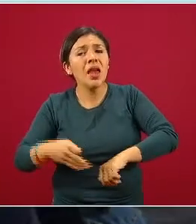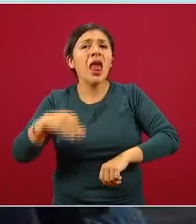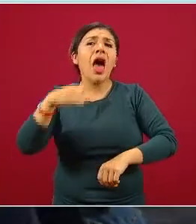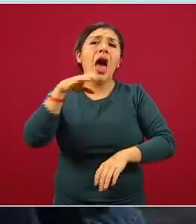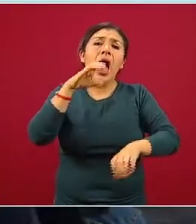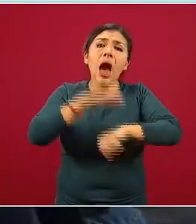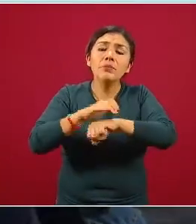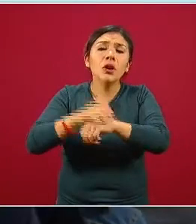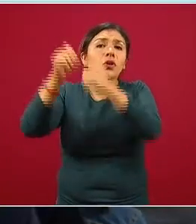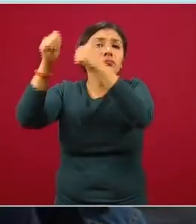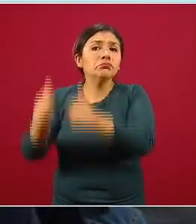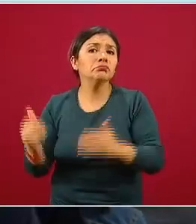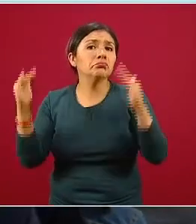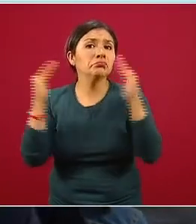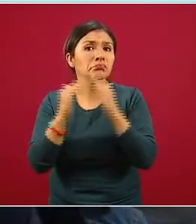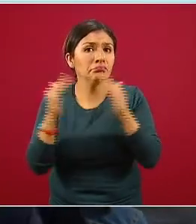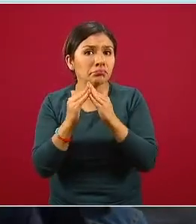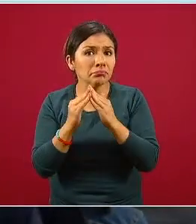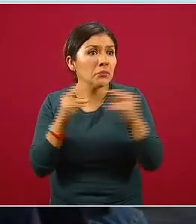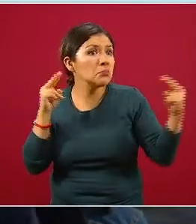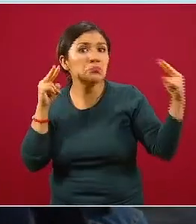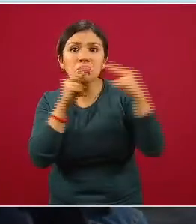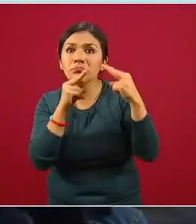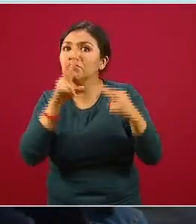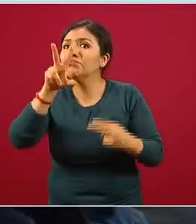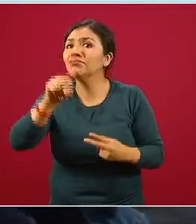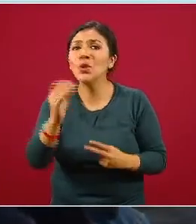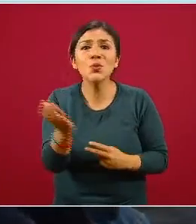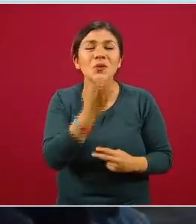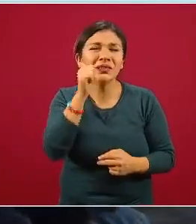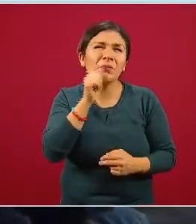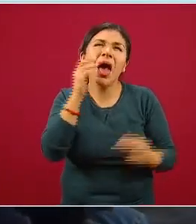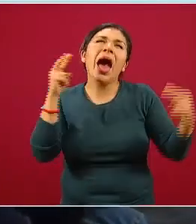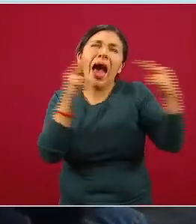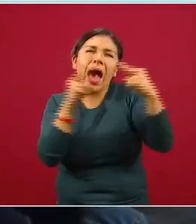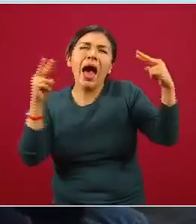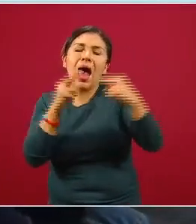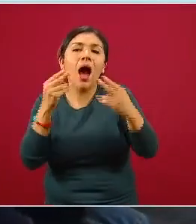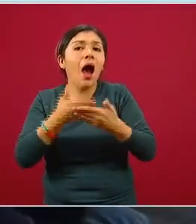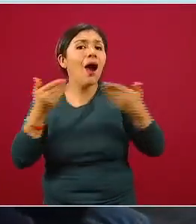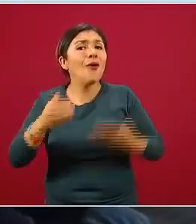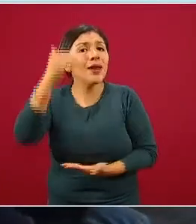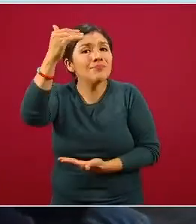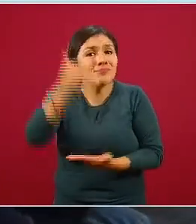están en casa, no se están viendo como habitualmente ocurría.